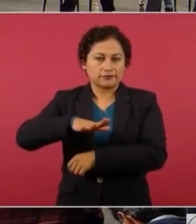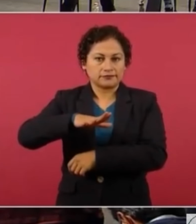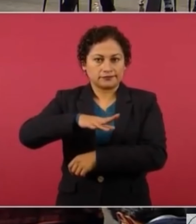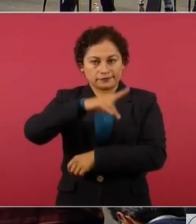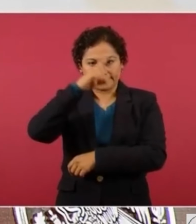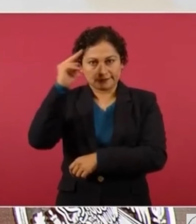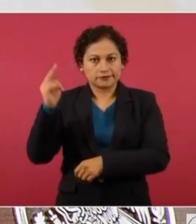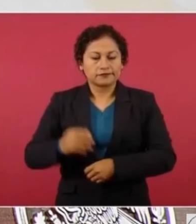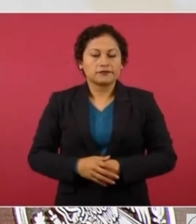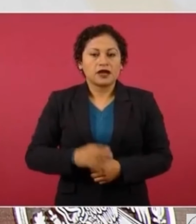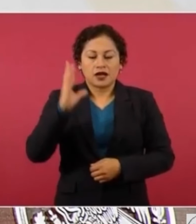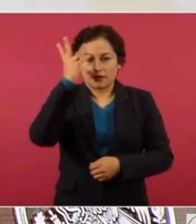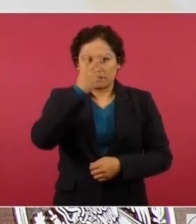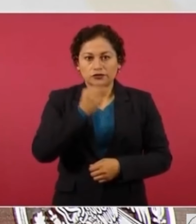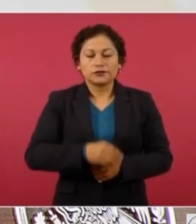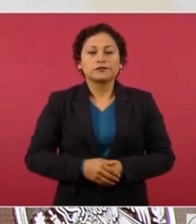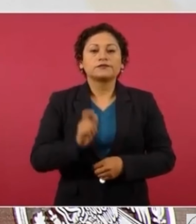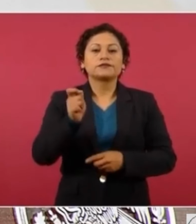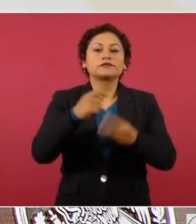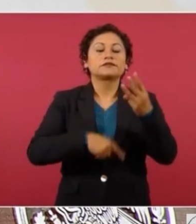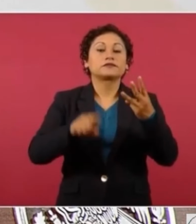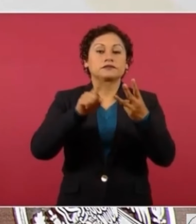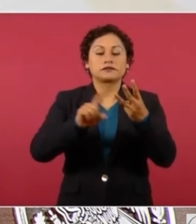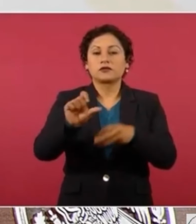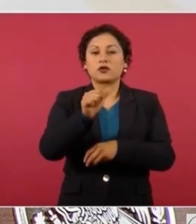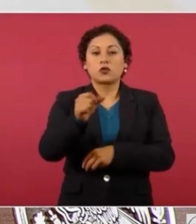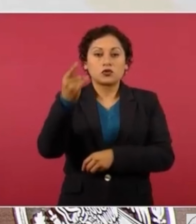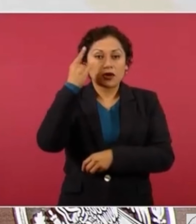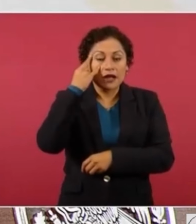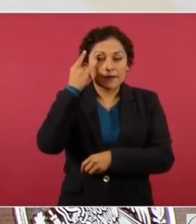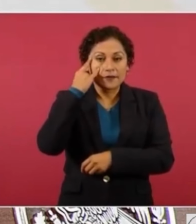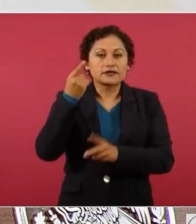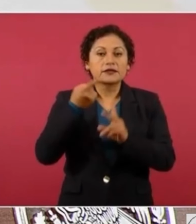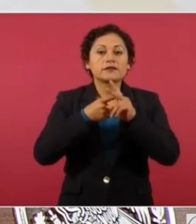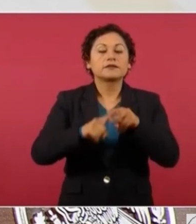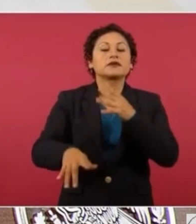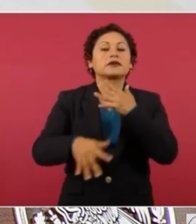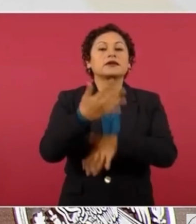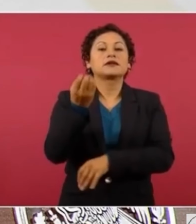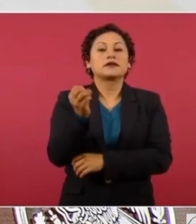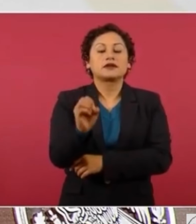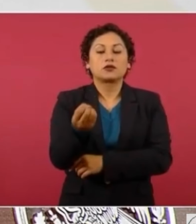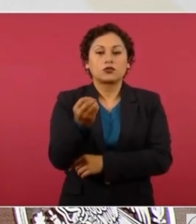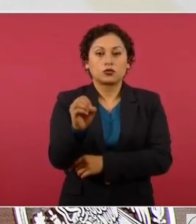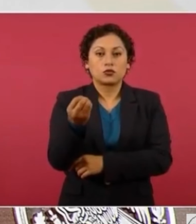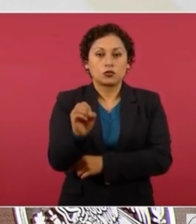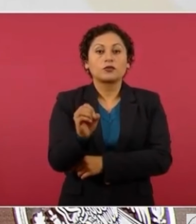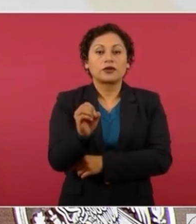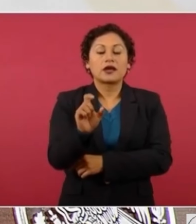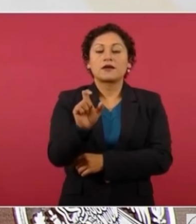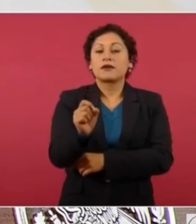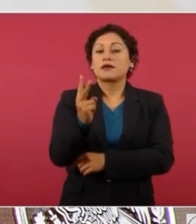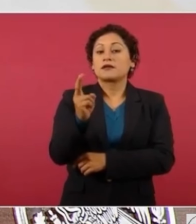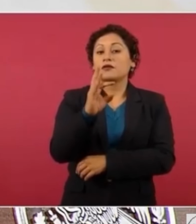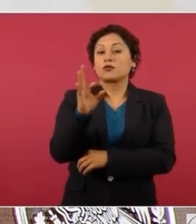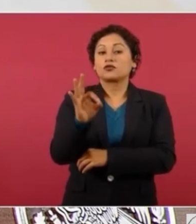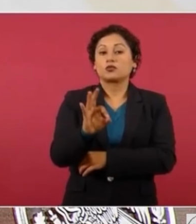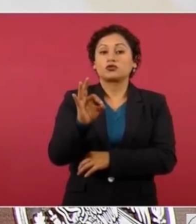la entrada de este programa, el 15 de octubre, con una cobertura de 22% de